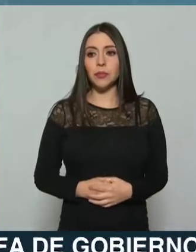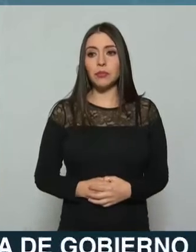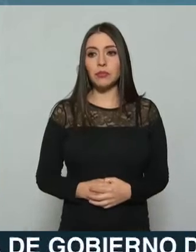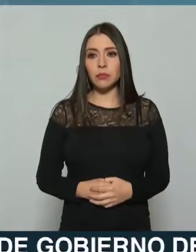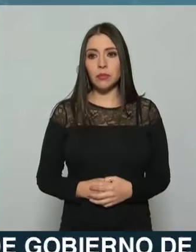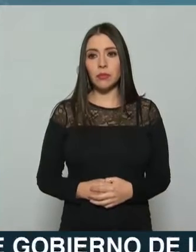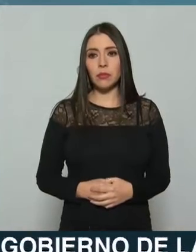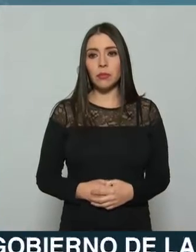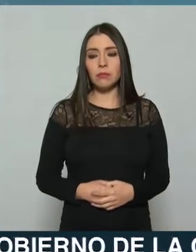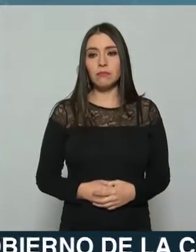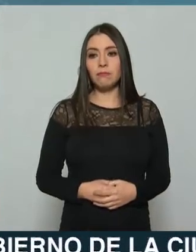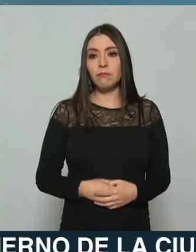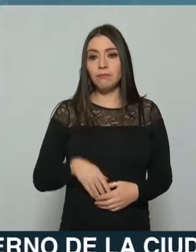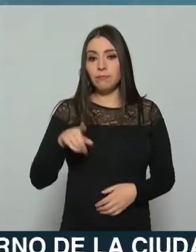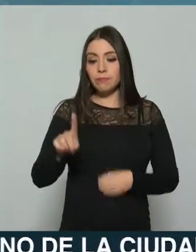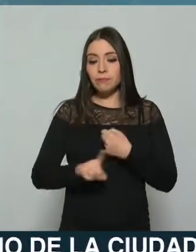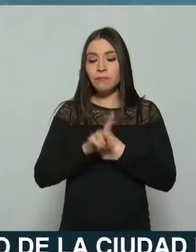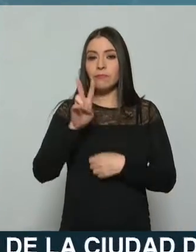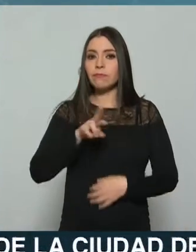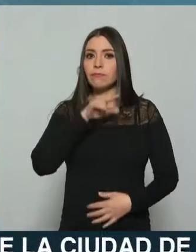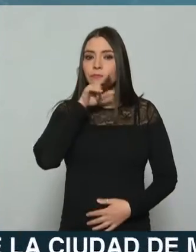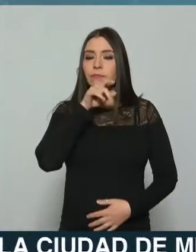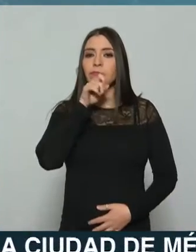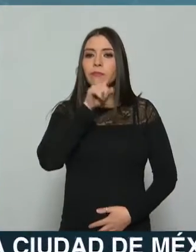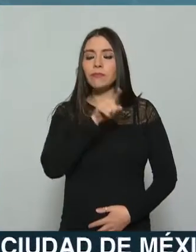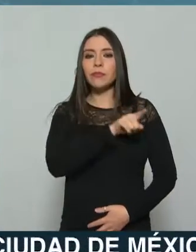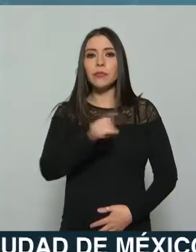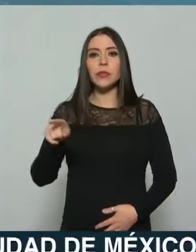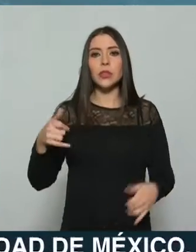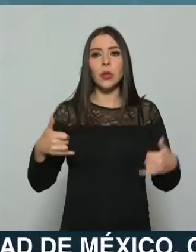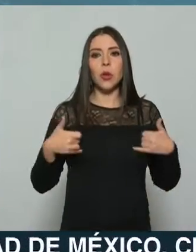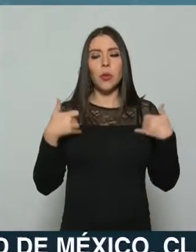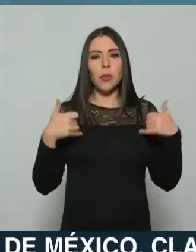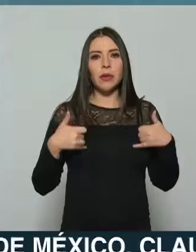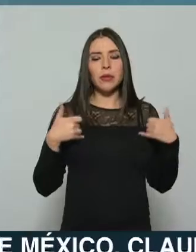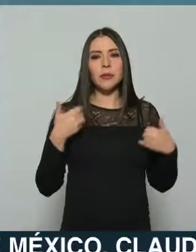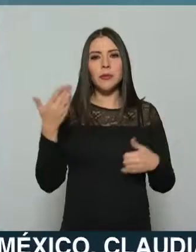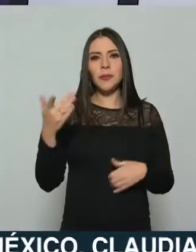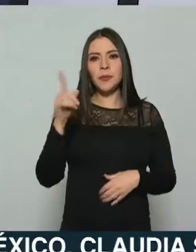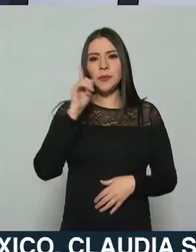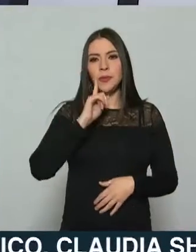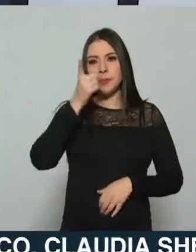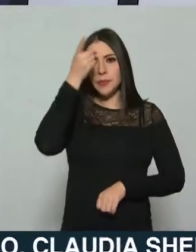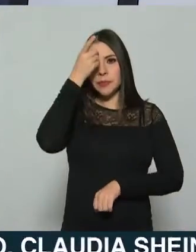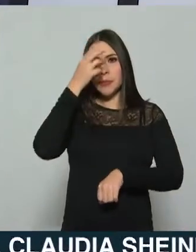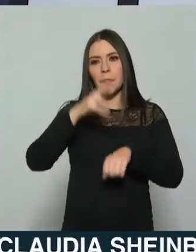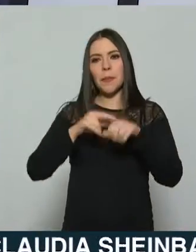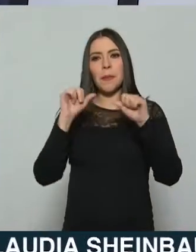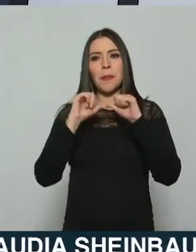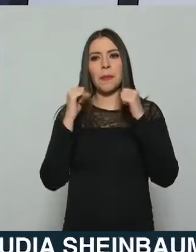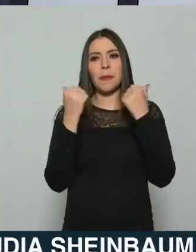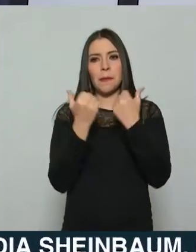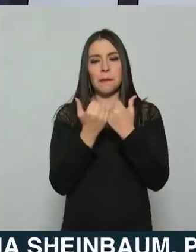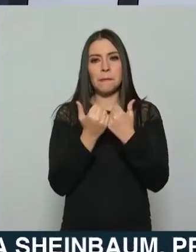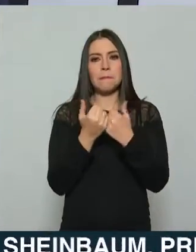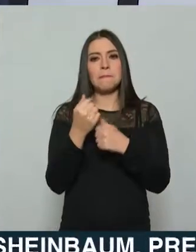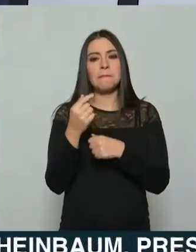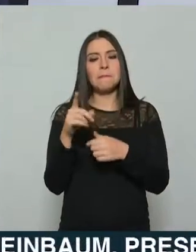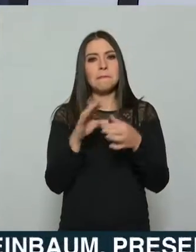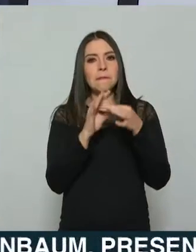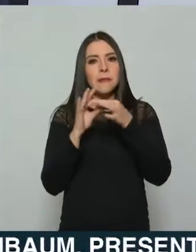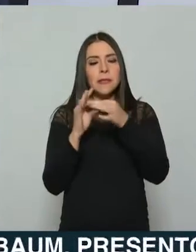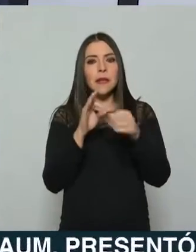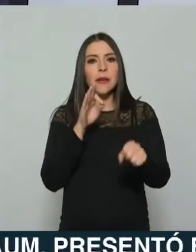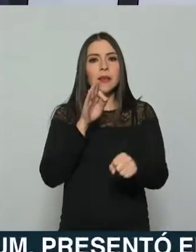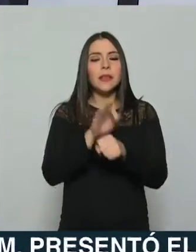pues una situación alarmante, sobre todo nuestros jóvenes. Maestra Paulina Rosales, nuevamente directora de la Asociación Unidos Pro Trasplante de Médula Ósea